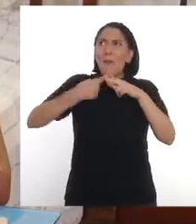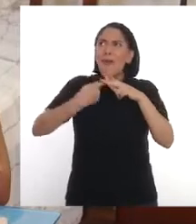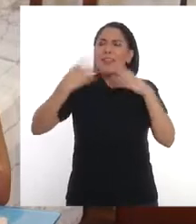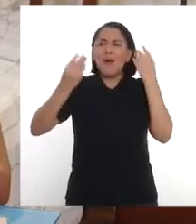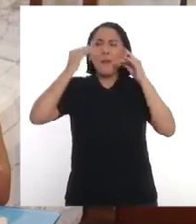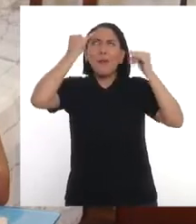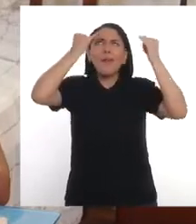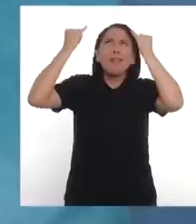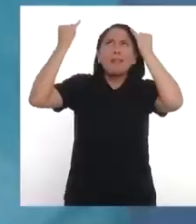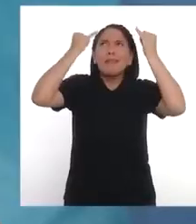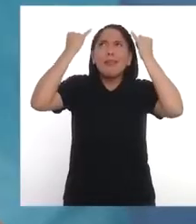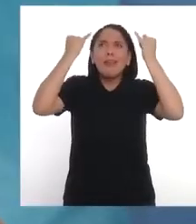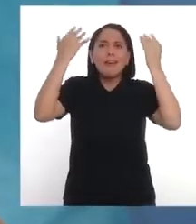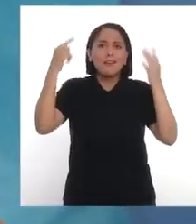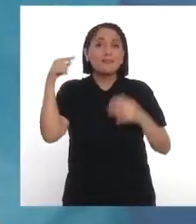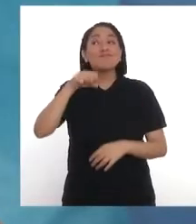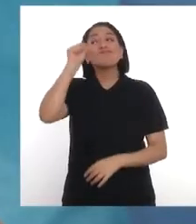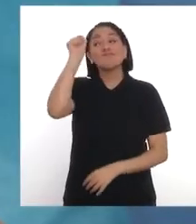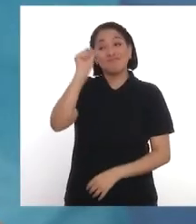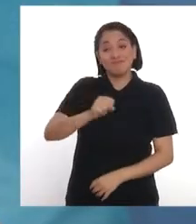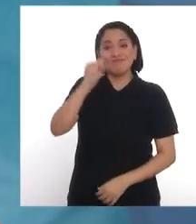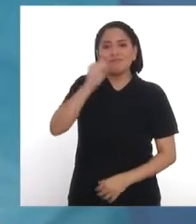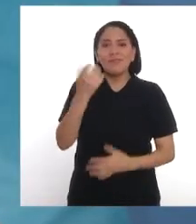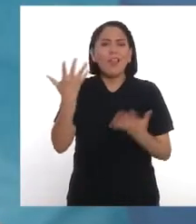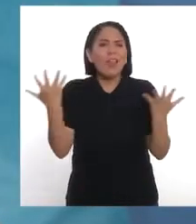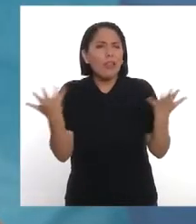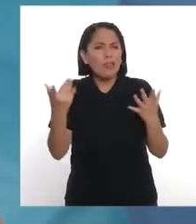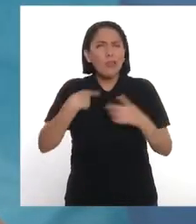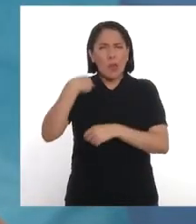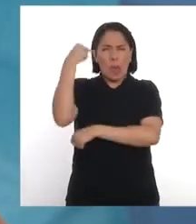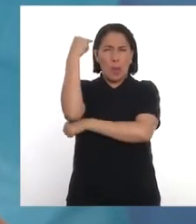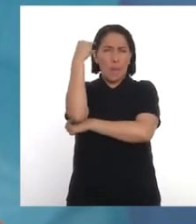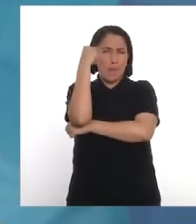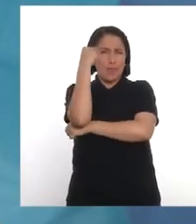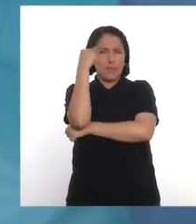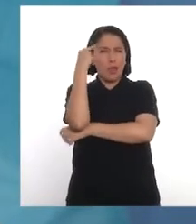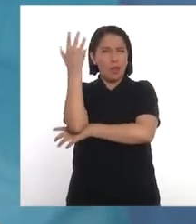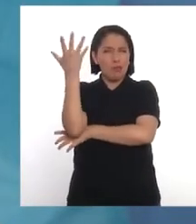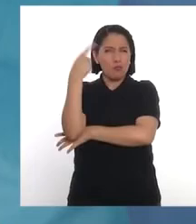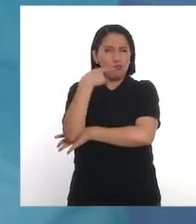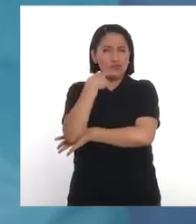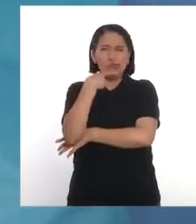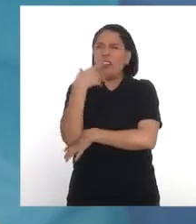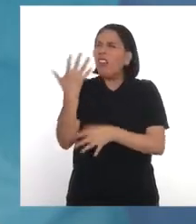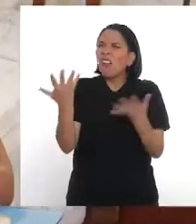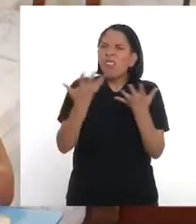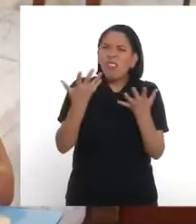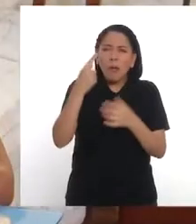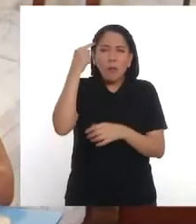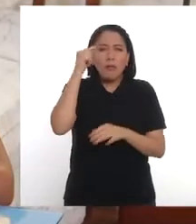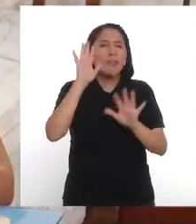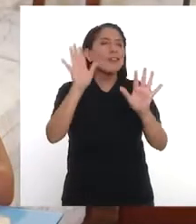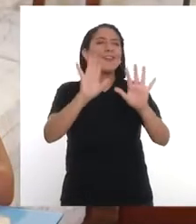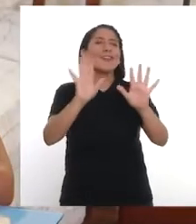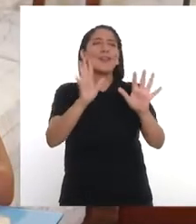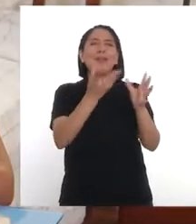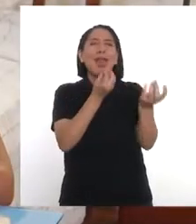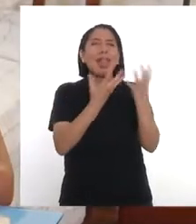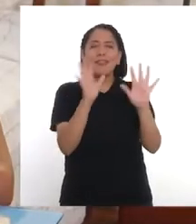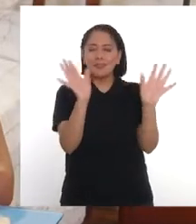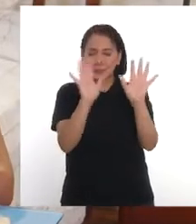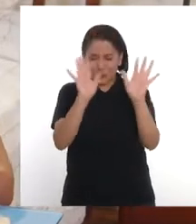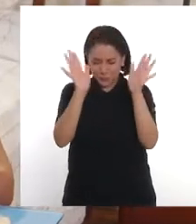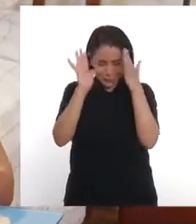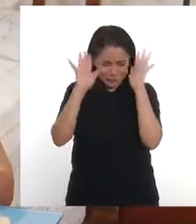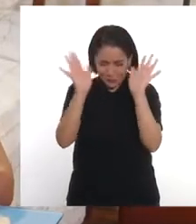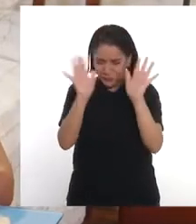algunas ideas. Es cierto. ¿Sabes? He estado pensando en algo, Fabi. ¿En qué? No. No, no me digas.